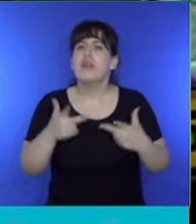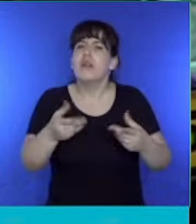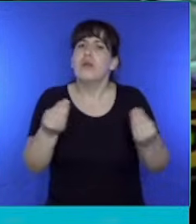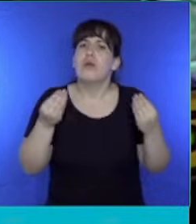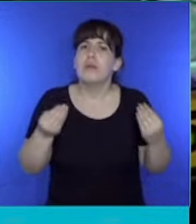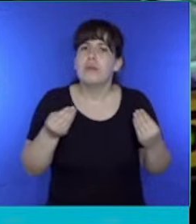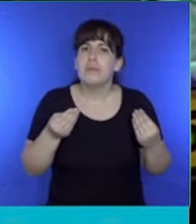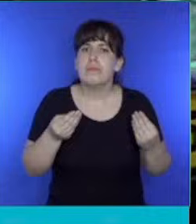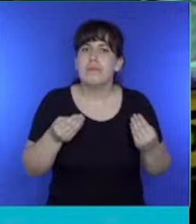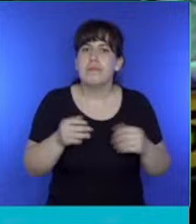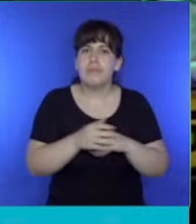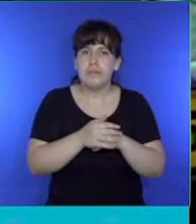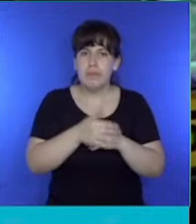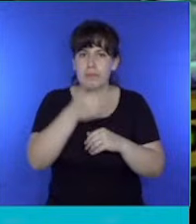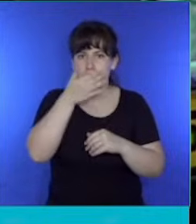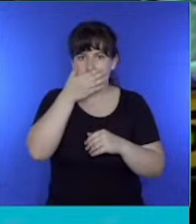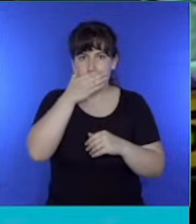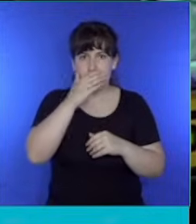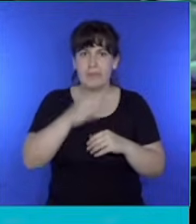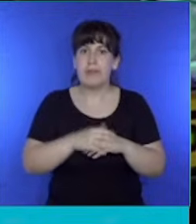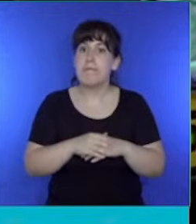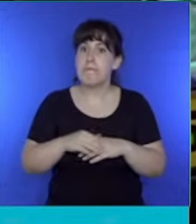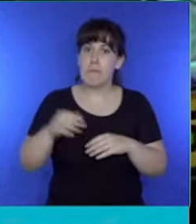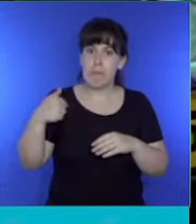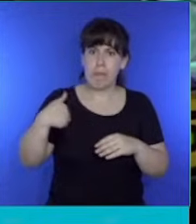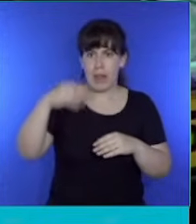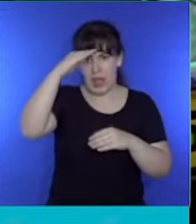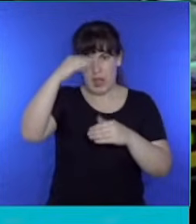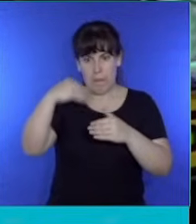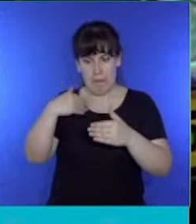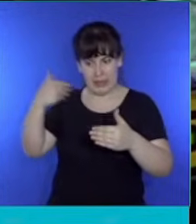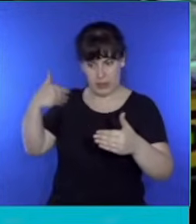Porque se pasaron todo este mes, desde que